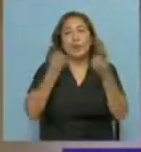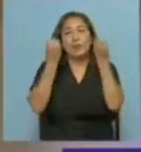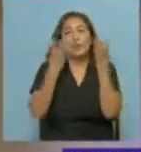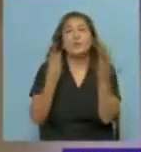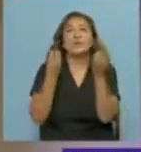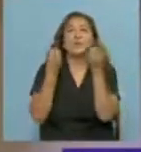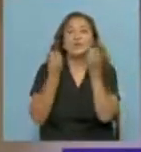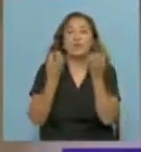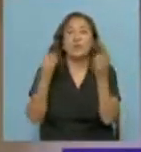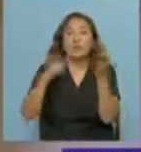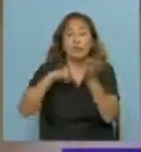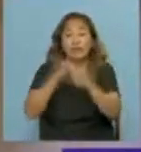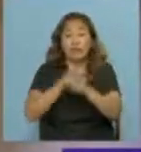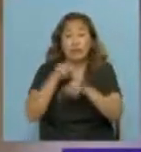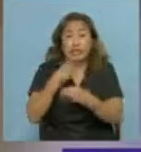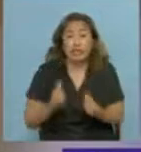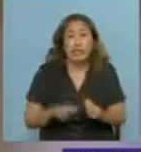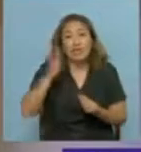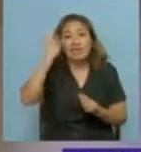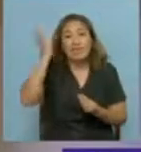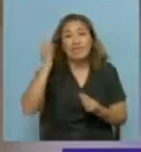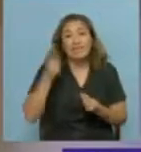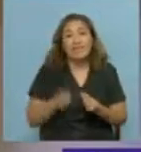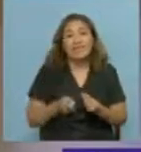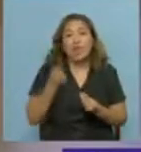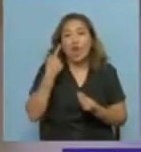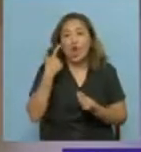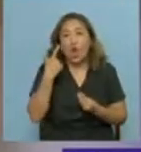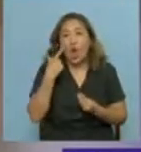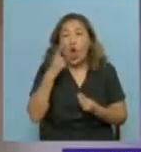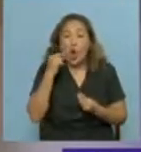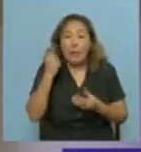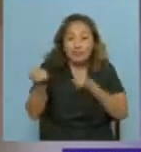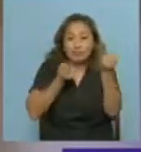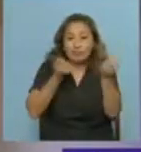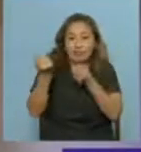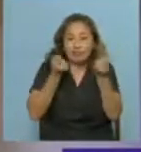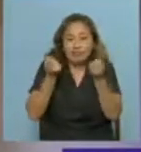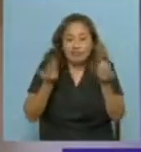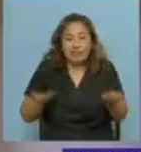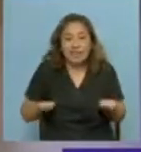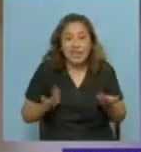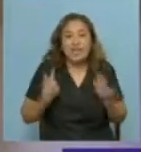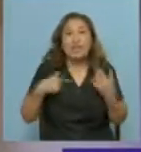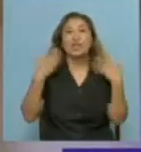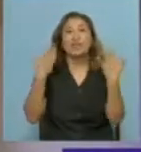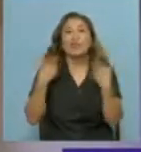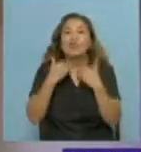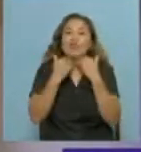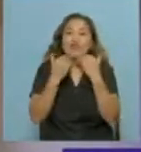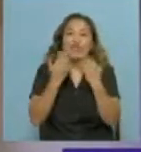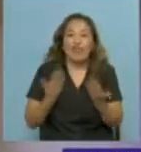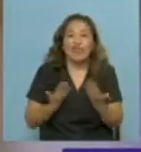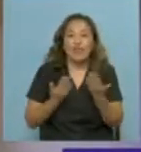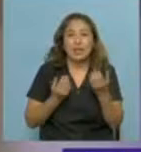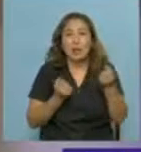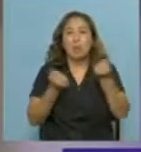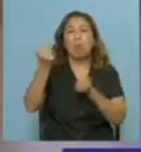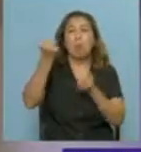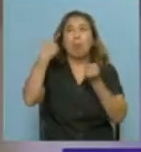Valiosa información, Omar, teniendo en cuenta lo que le pasaba al conductor de ese vehículo, que quizás no sabía, iba